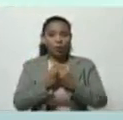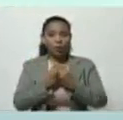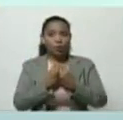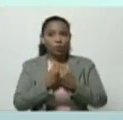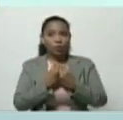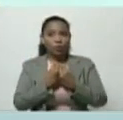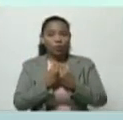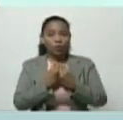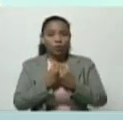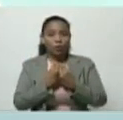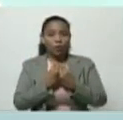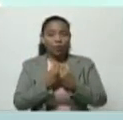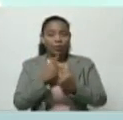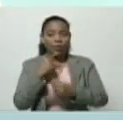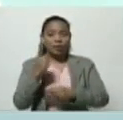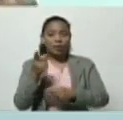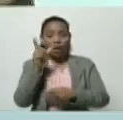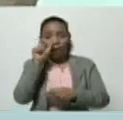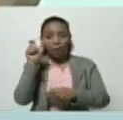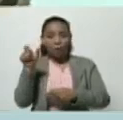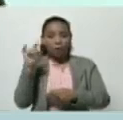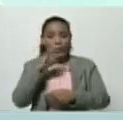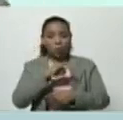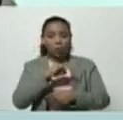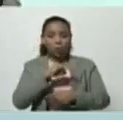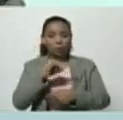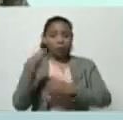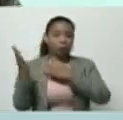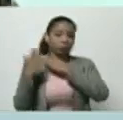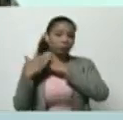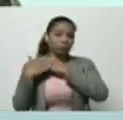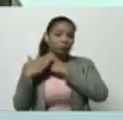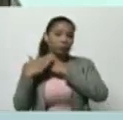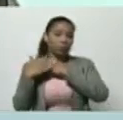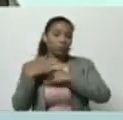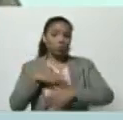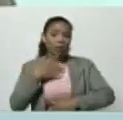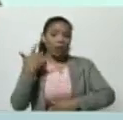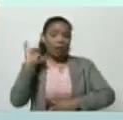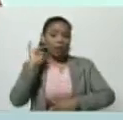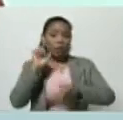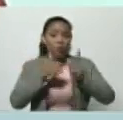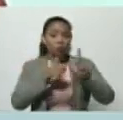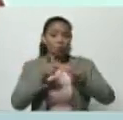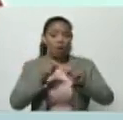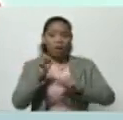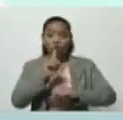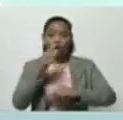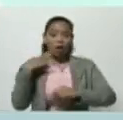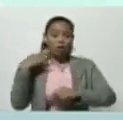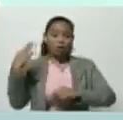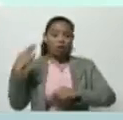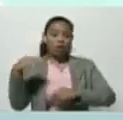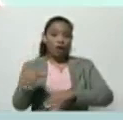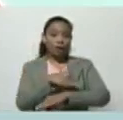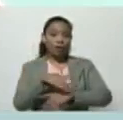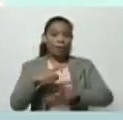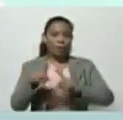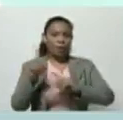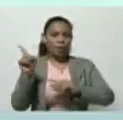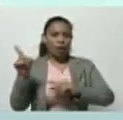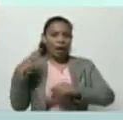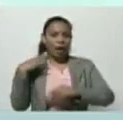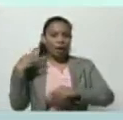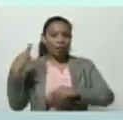el compañero Meliano decía, también y nos alertaba, que pudiera haber en algunos sitios donde no escogieron las calles, pero van a escoger